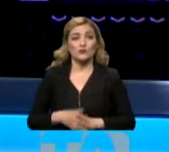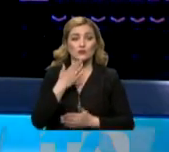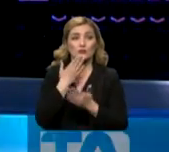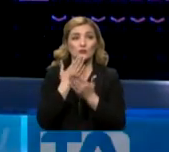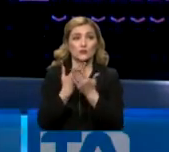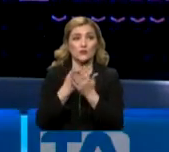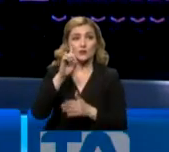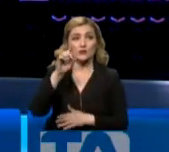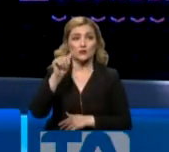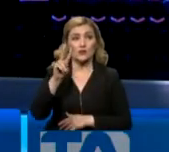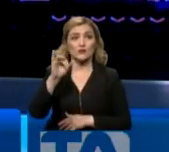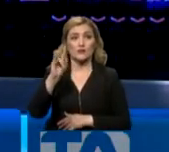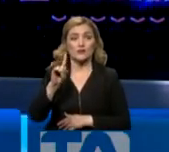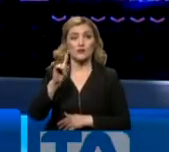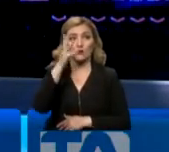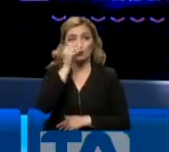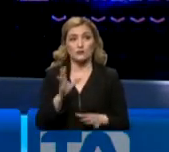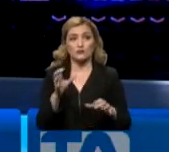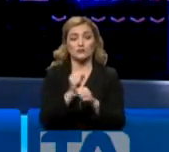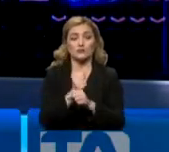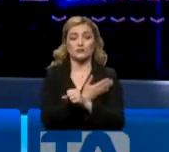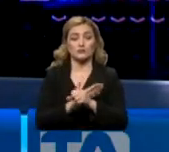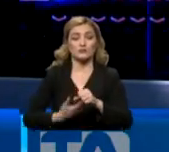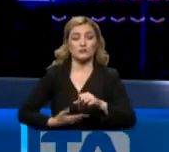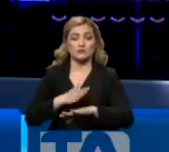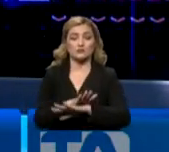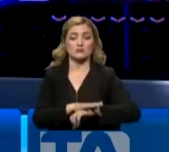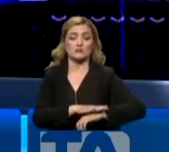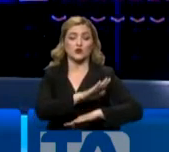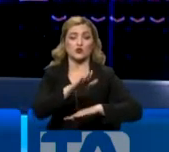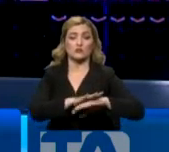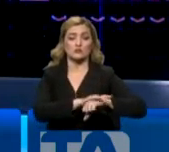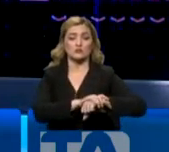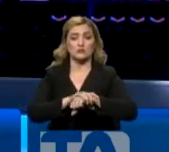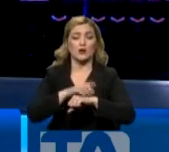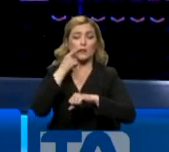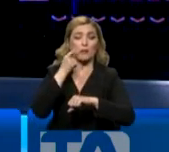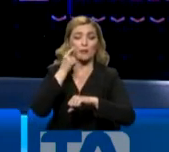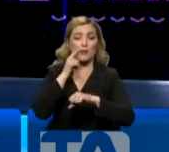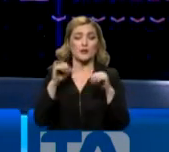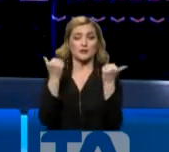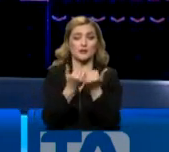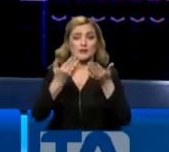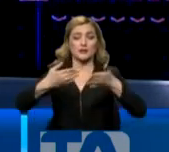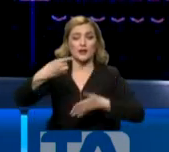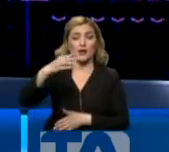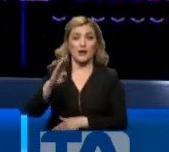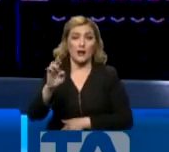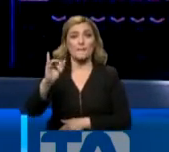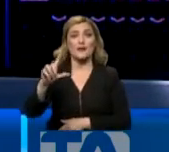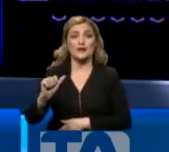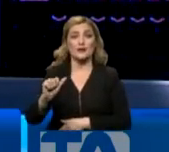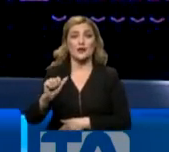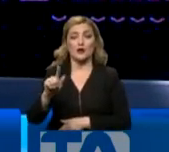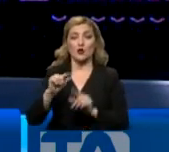Gracias, David. Buenas noches. Y el presidente Lenín Moreno se refirió a la detención del padre del asambleísta Gabriela Rivadeneira y felicitó